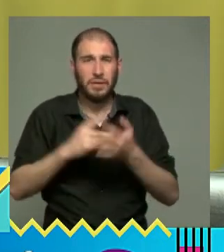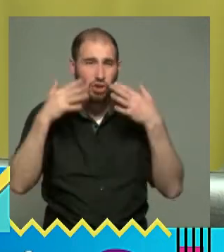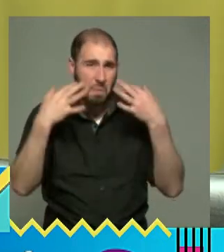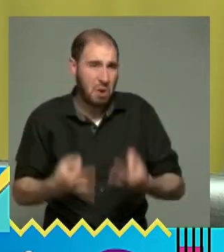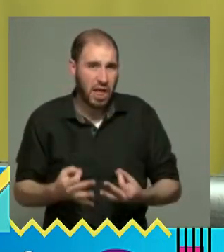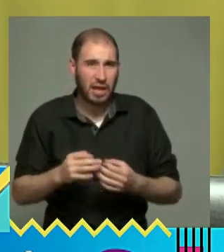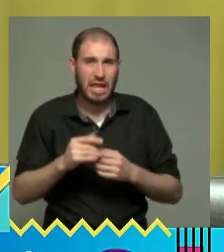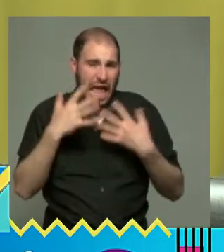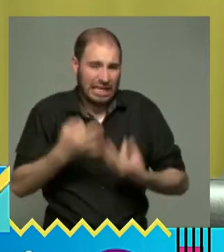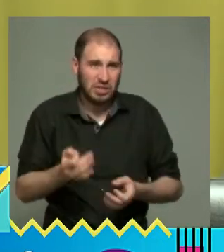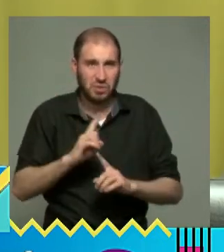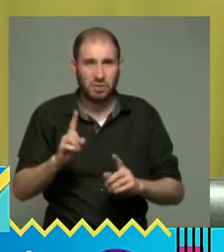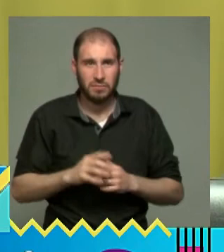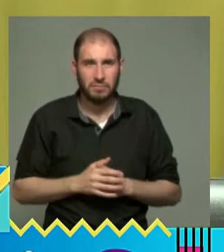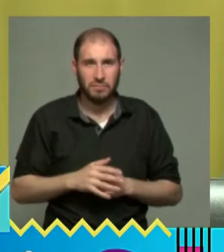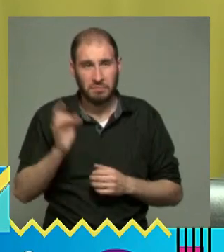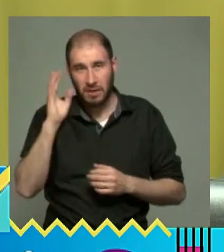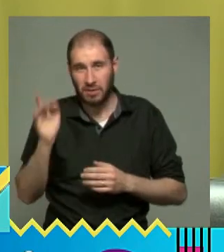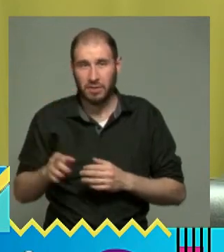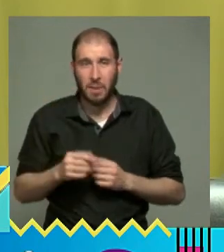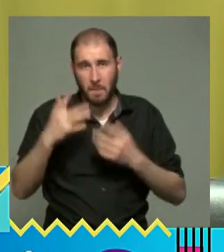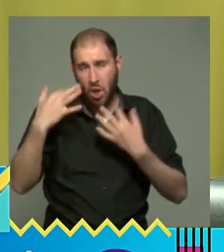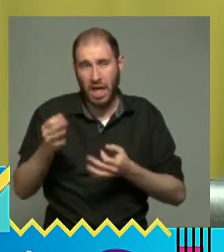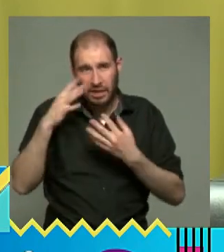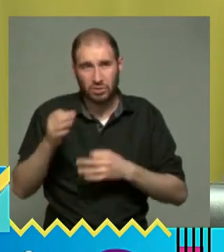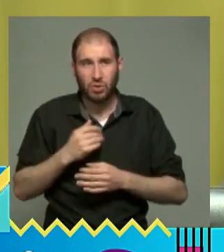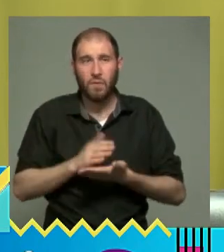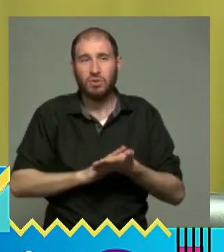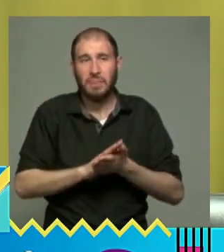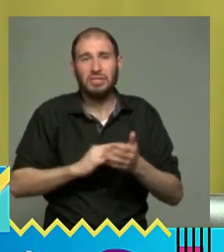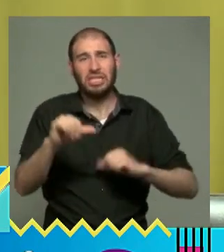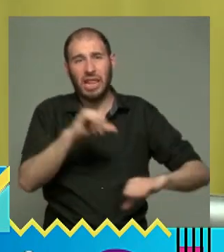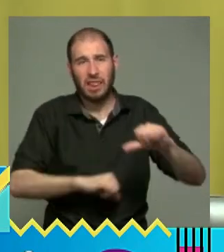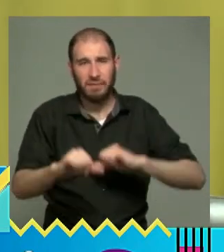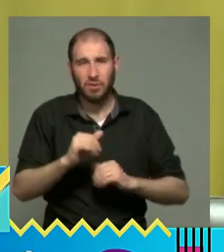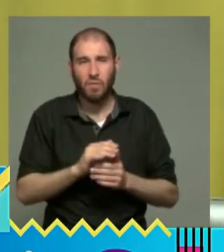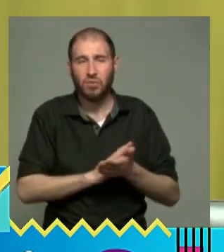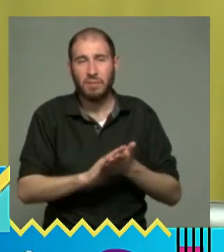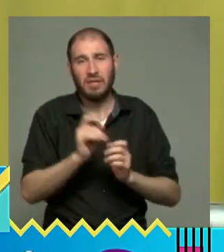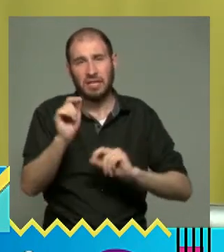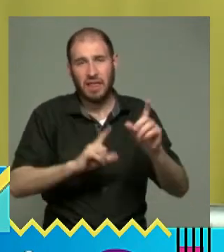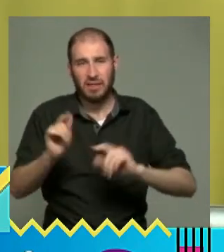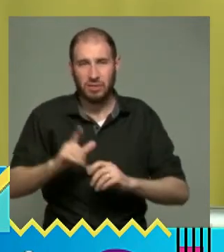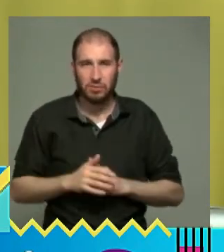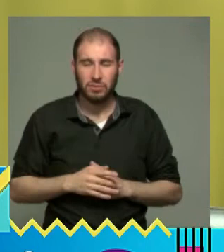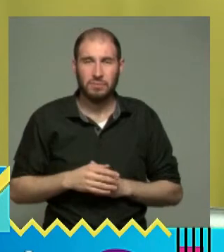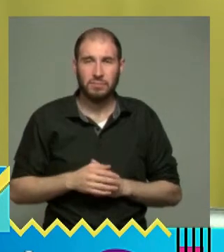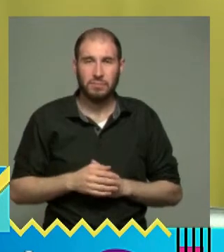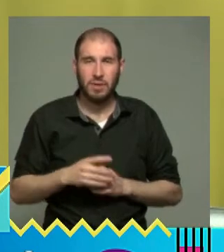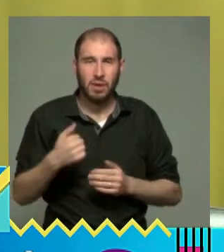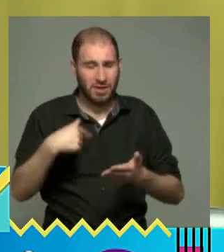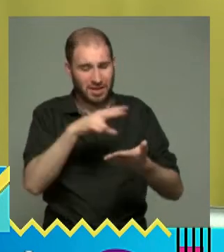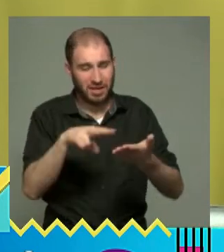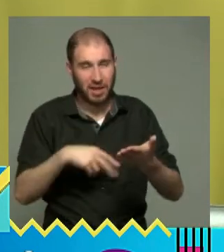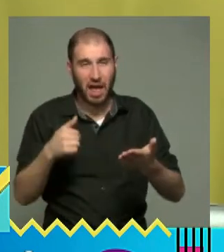moral ni ético, discúlpame, no, ni moral ni ético. Yo vengo con fundamentos científicos, con fundamentos estadísticos. Les podría leer, si